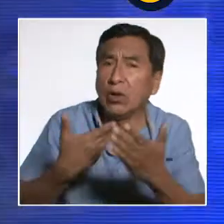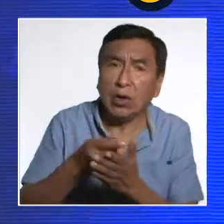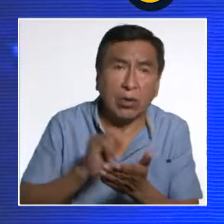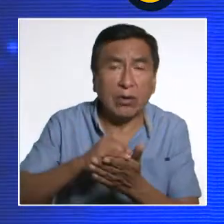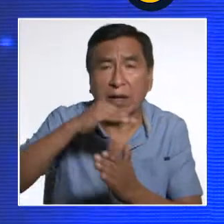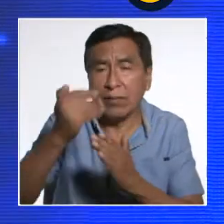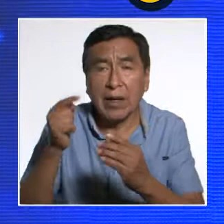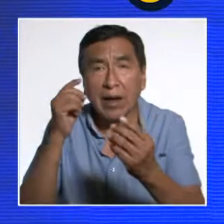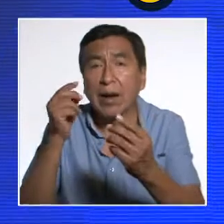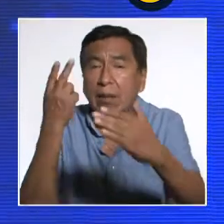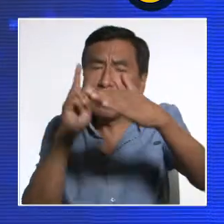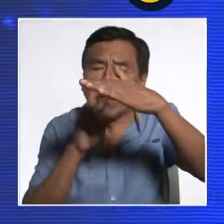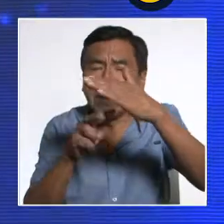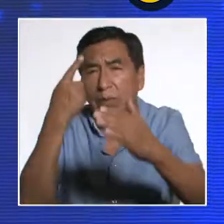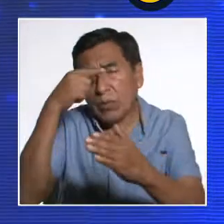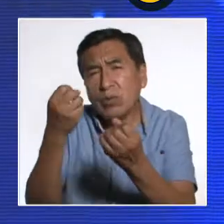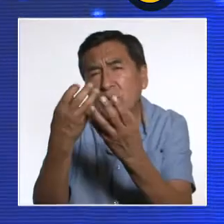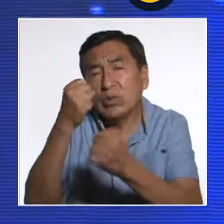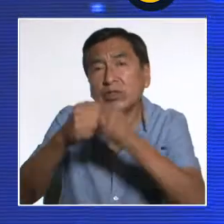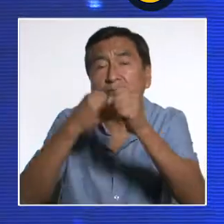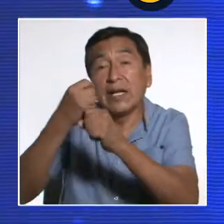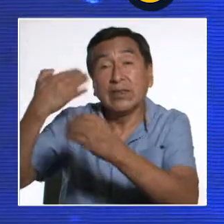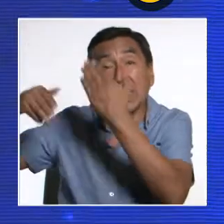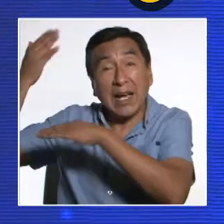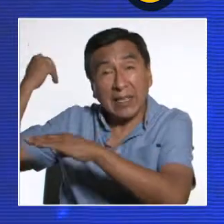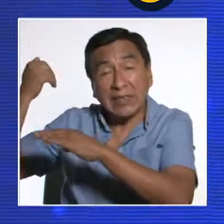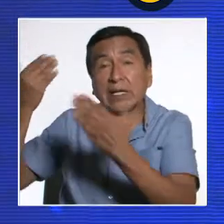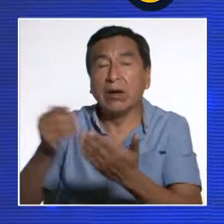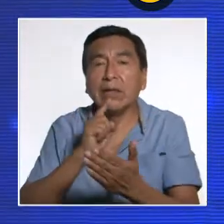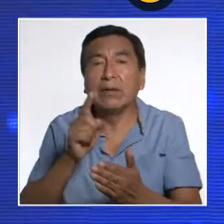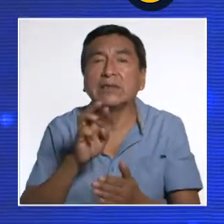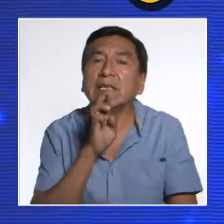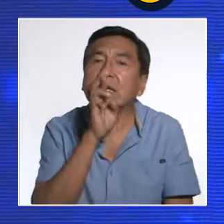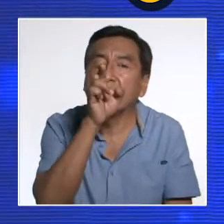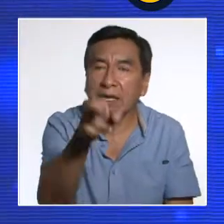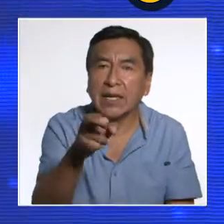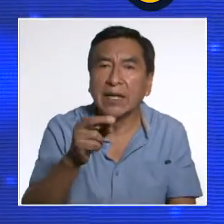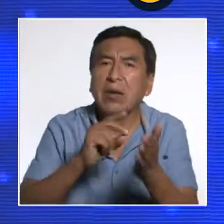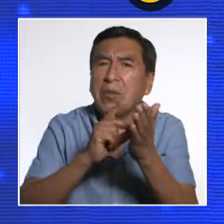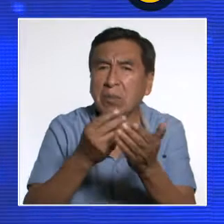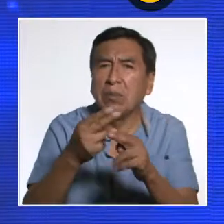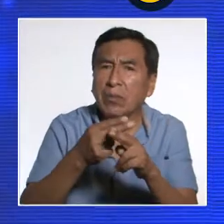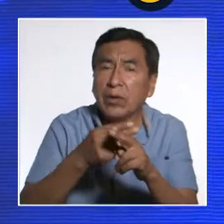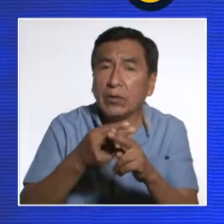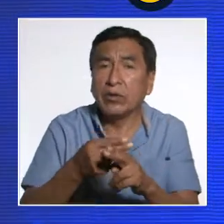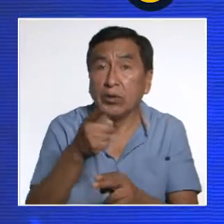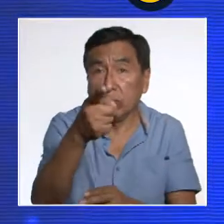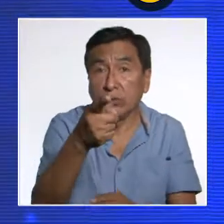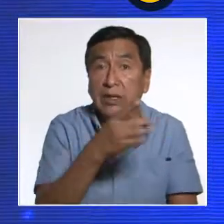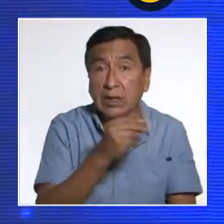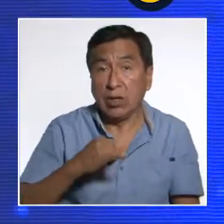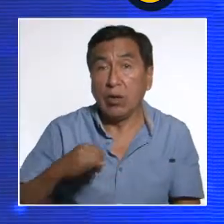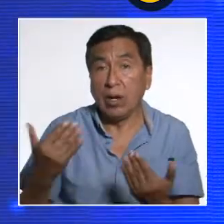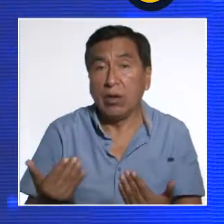había profetizado por años se iba a hacer realidad en pocas horas. Hoy usted y yo, que